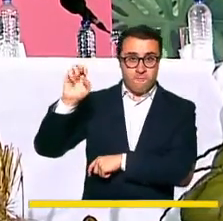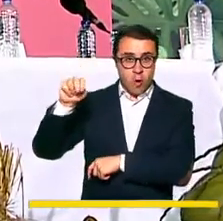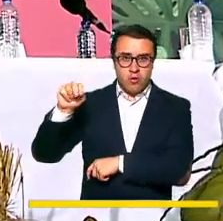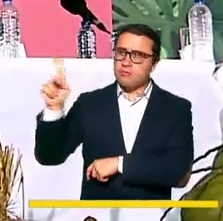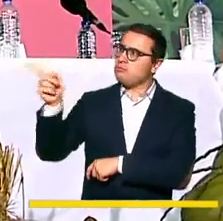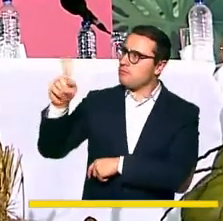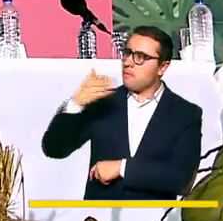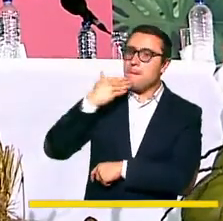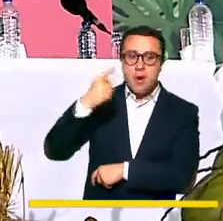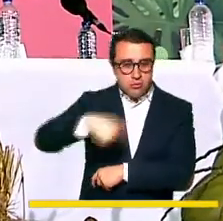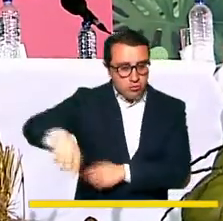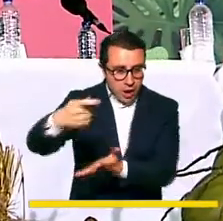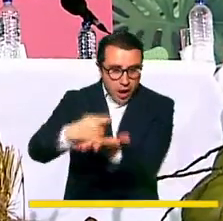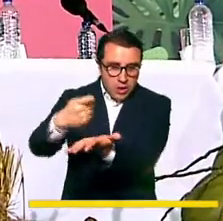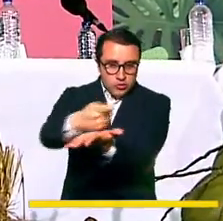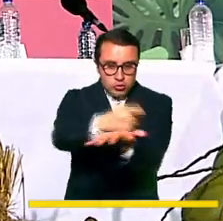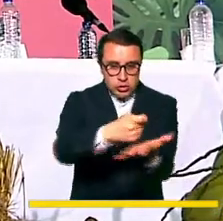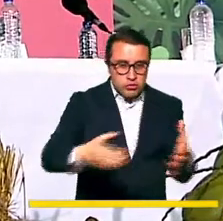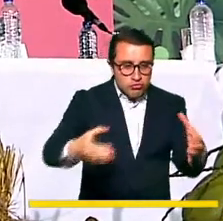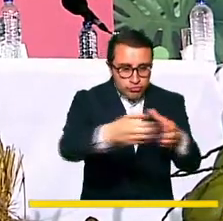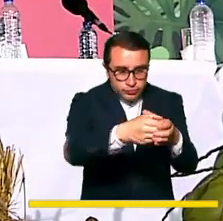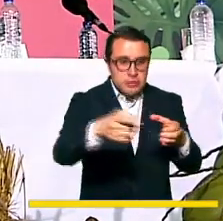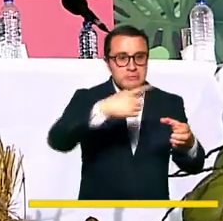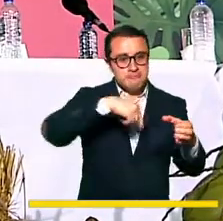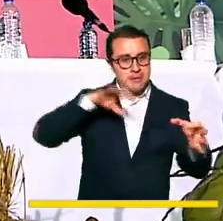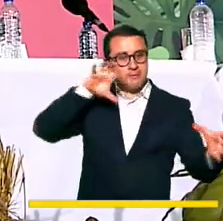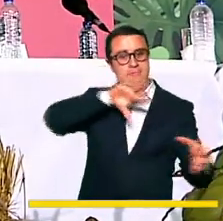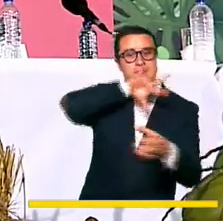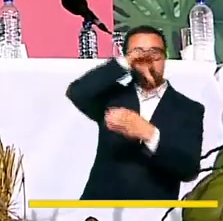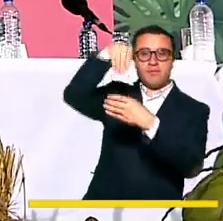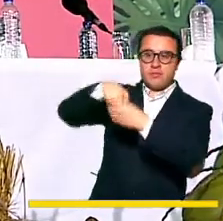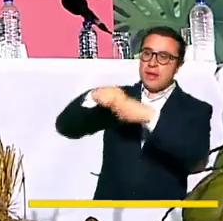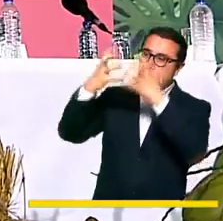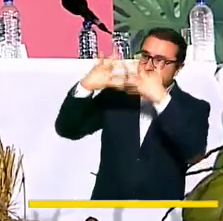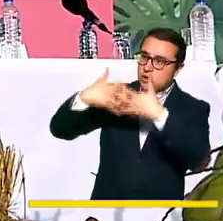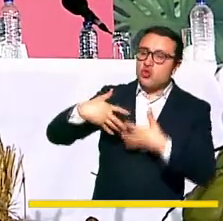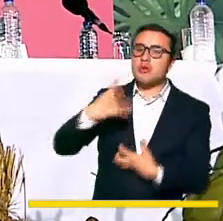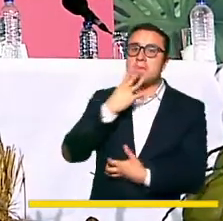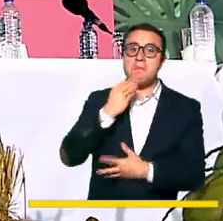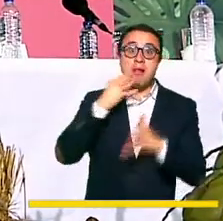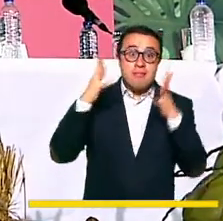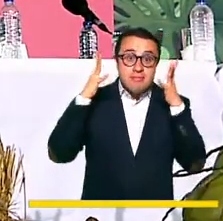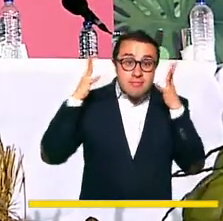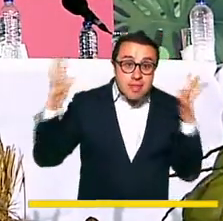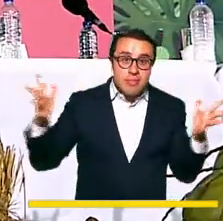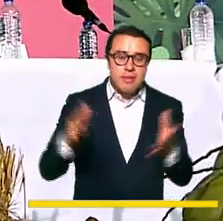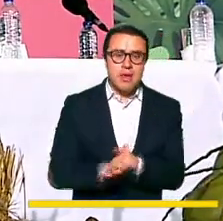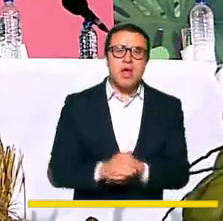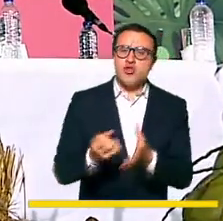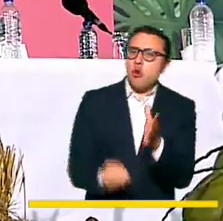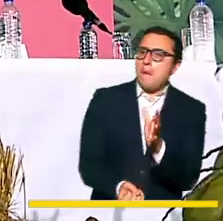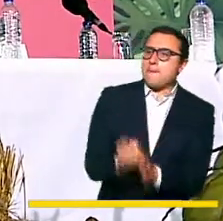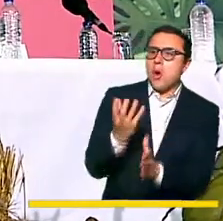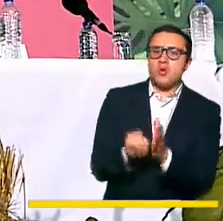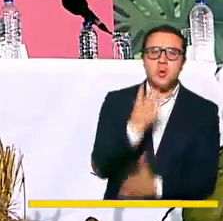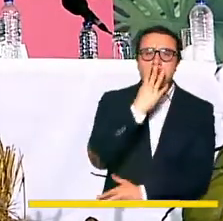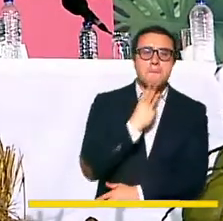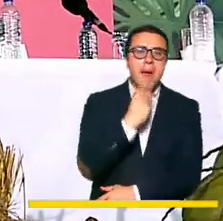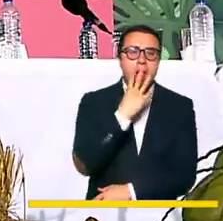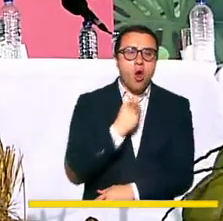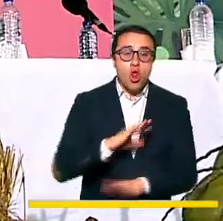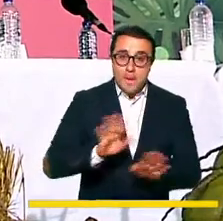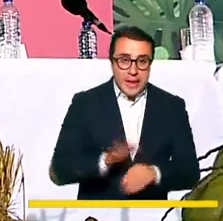socios las cooperativas de productores de mango en la industria del mango. No solo en la producción de mango, sino